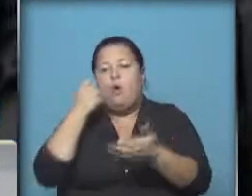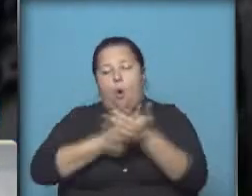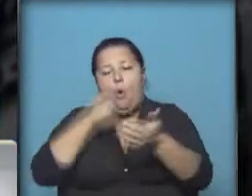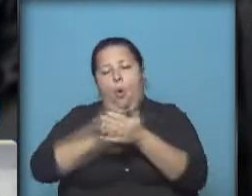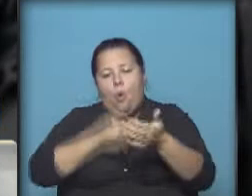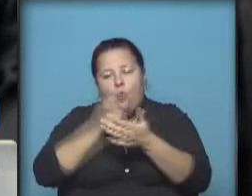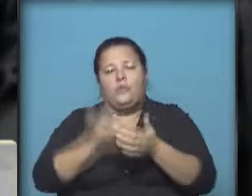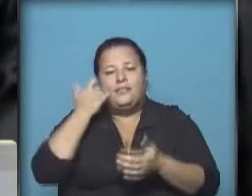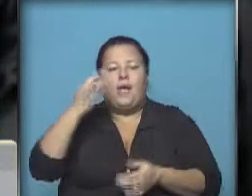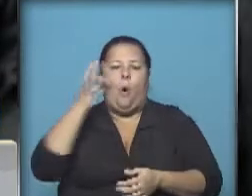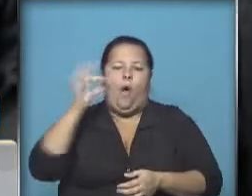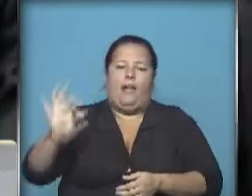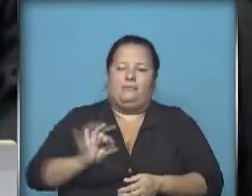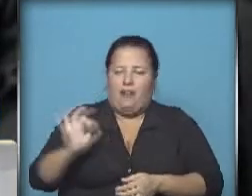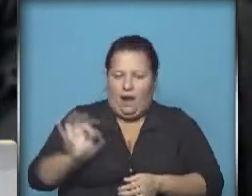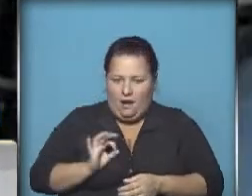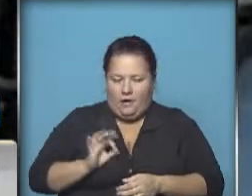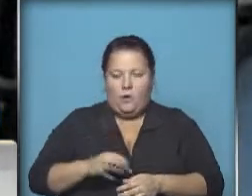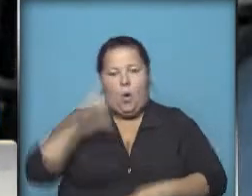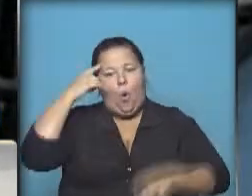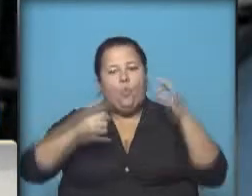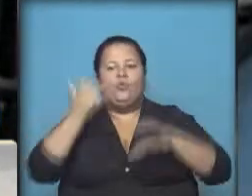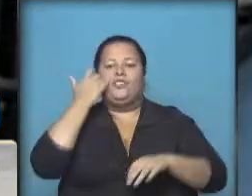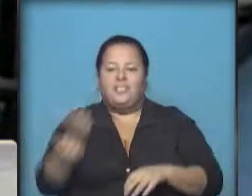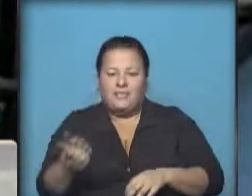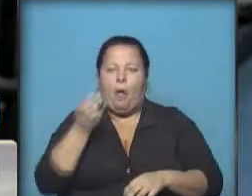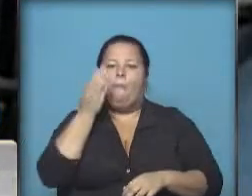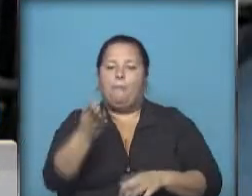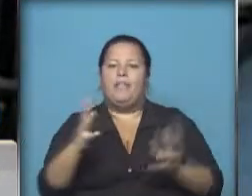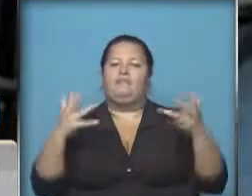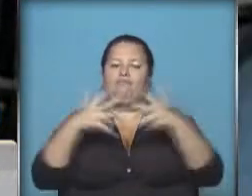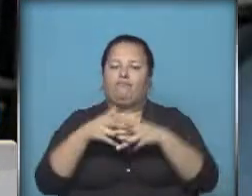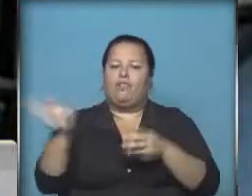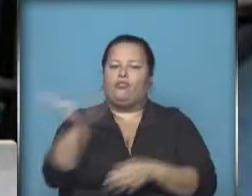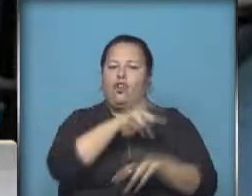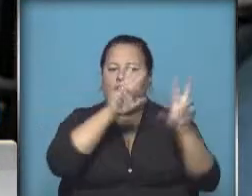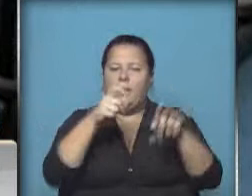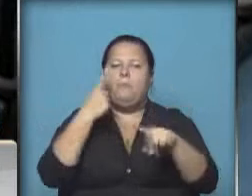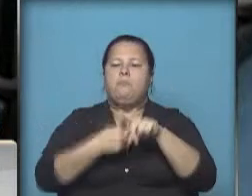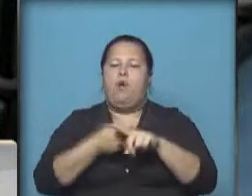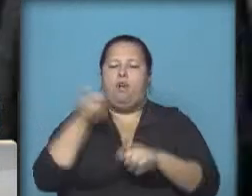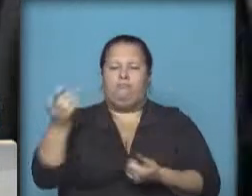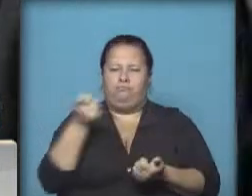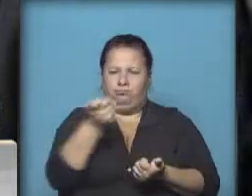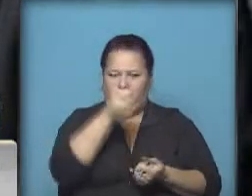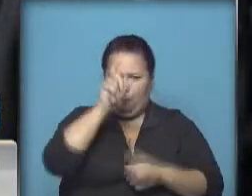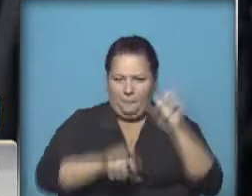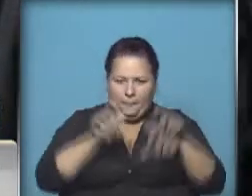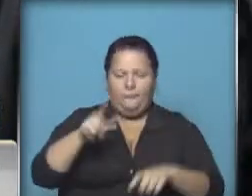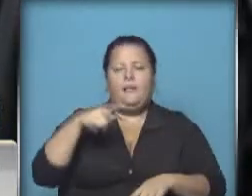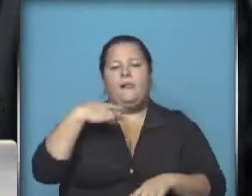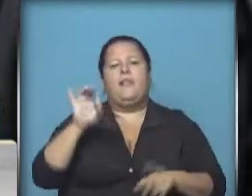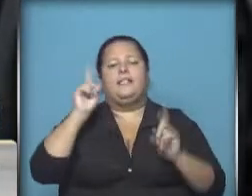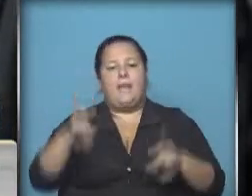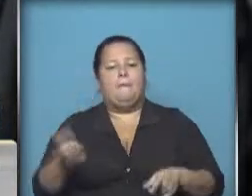ya lleva 40 años. Justicia ya. Pidió la unificación de las causas por delitos de lesa humanidad y que se